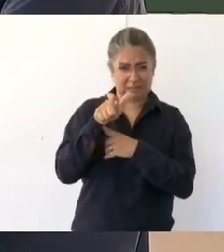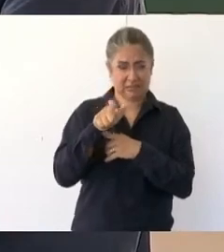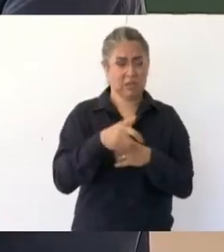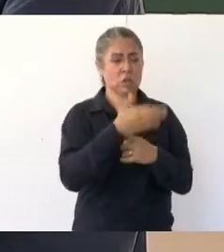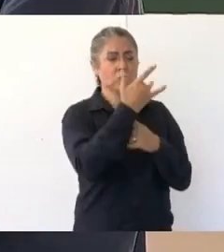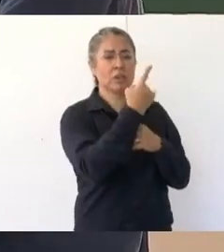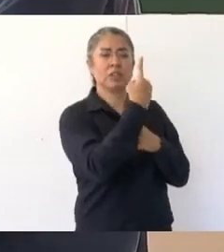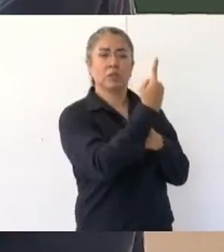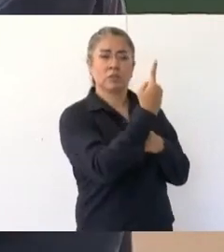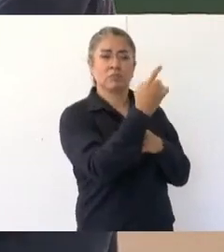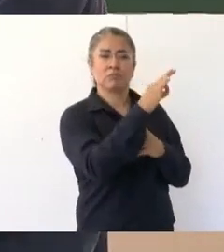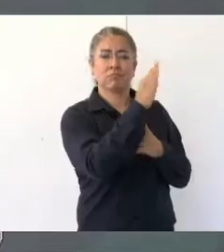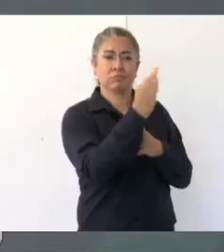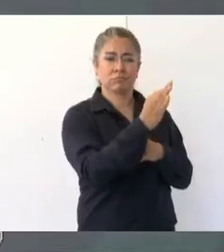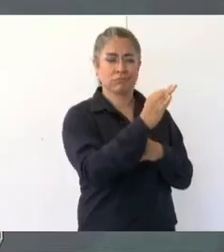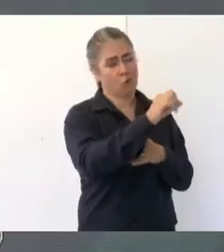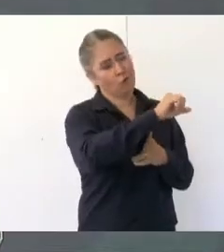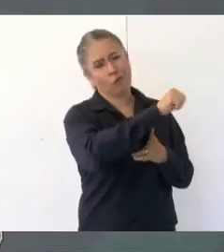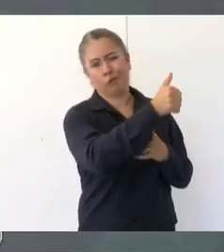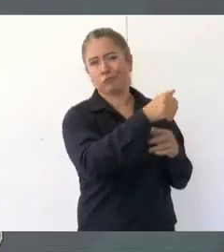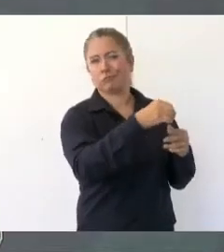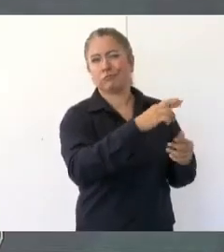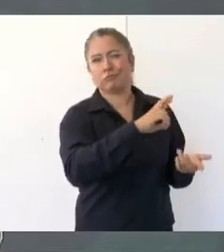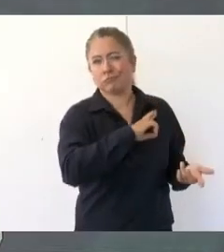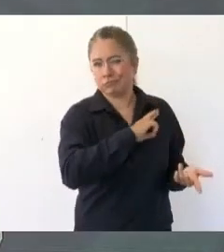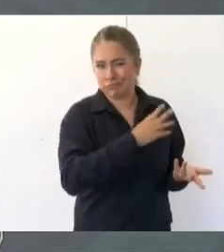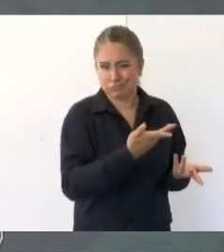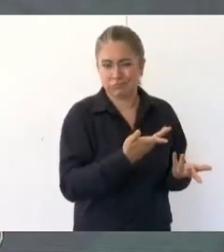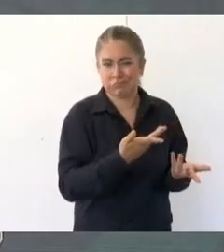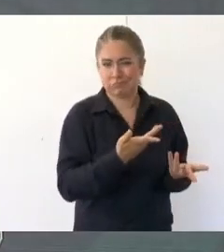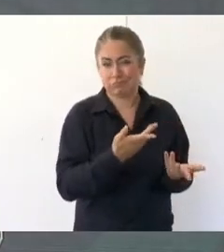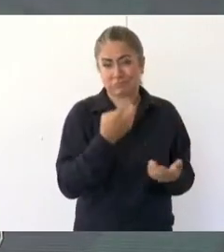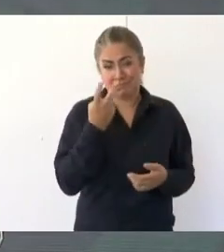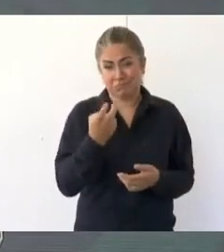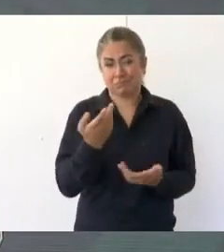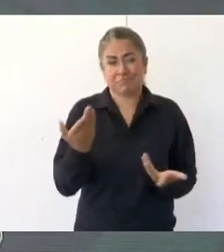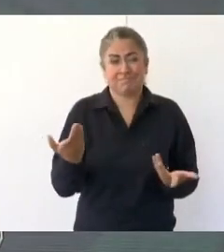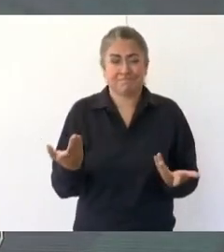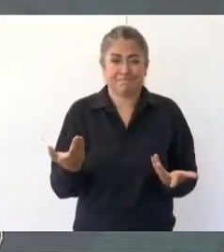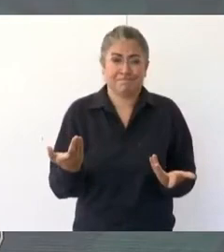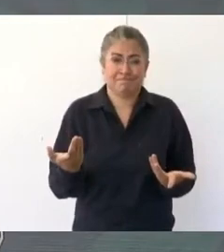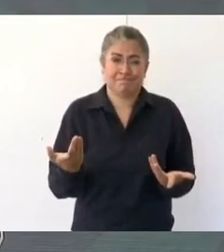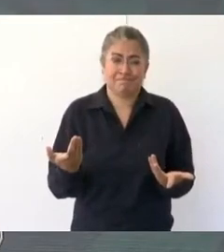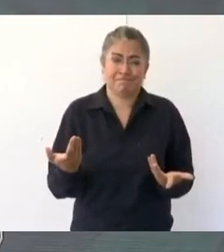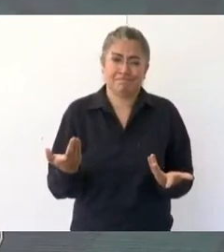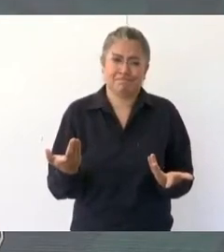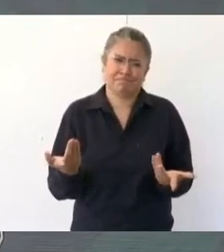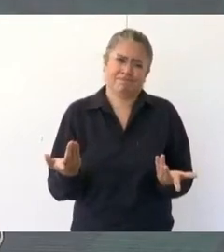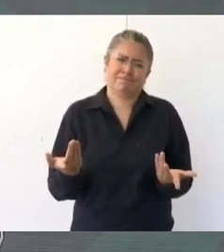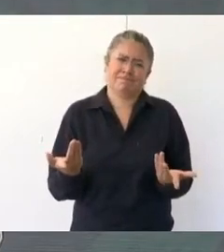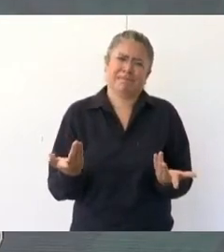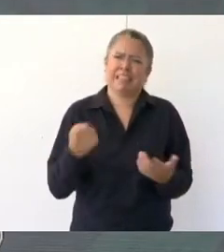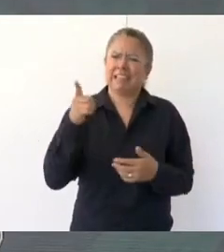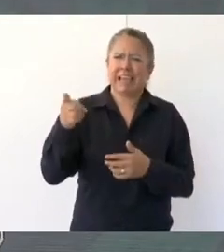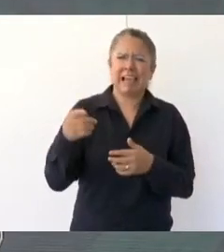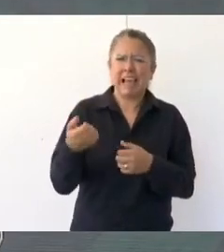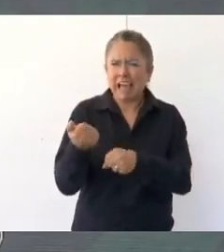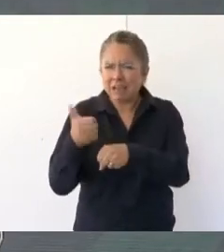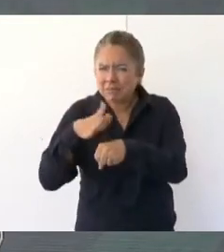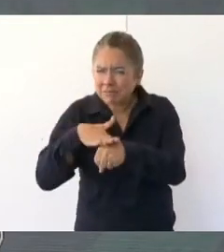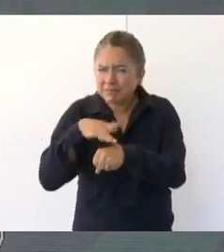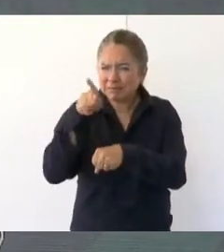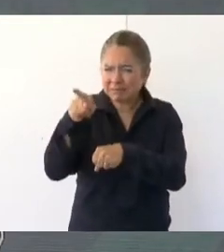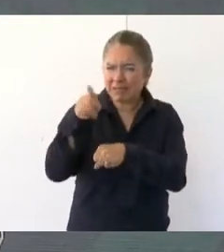51% de las acciones Shell. Por lo mismo, la dirección, la operación, la administración de